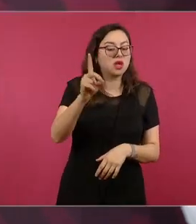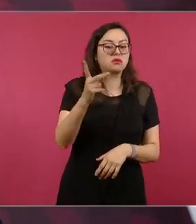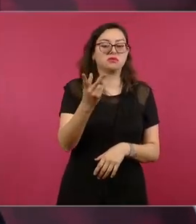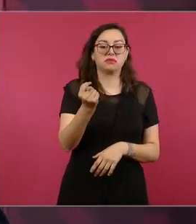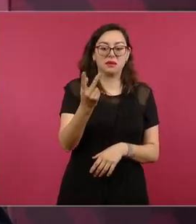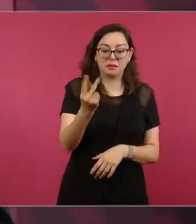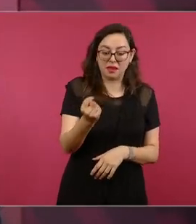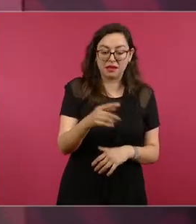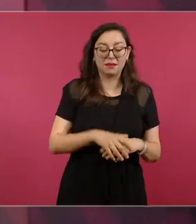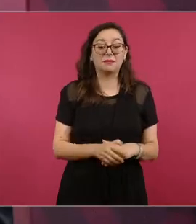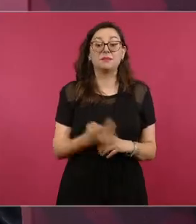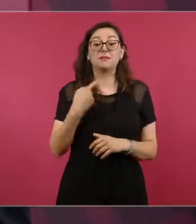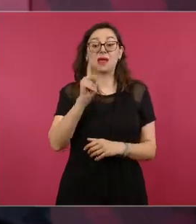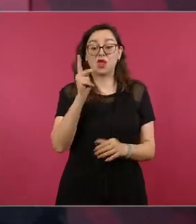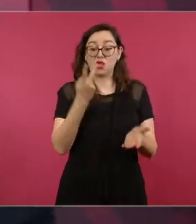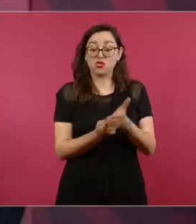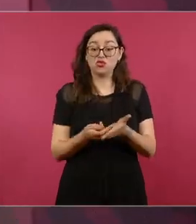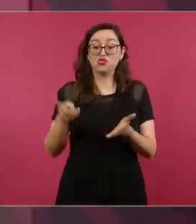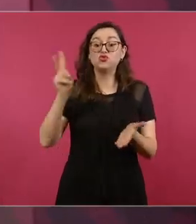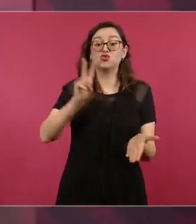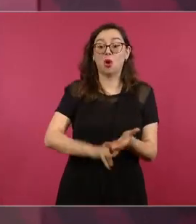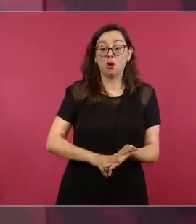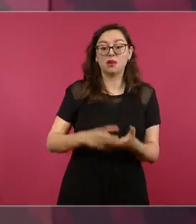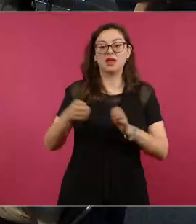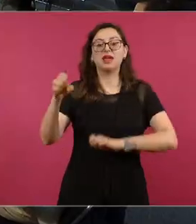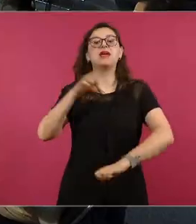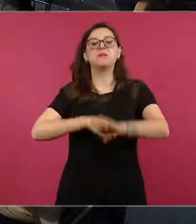son dueños de empresas